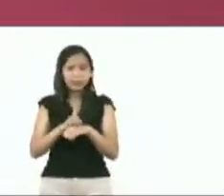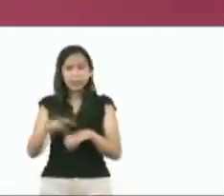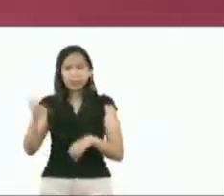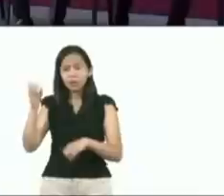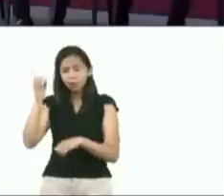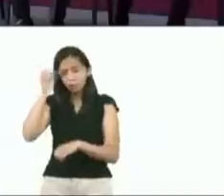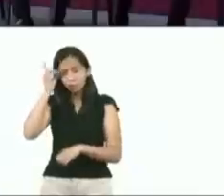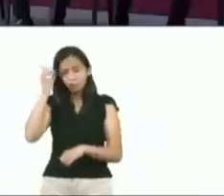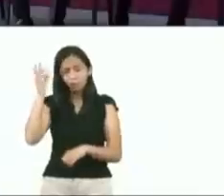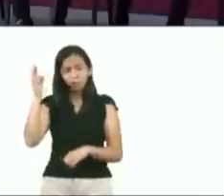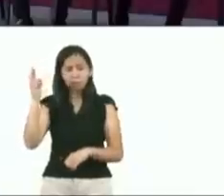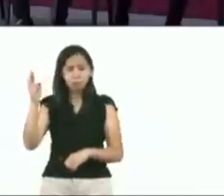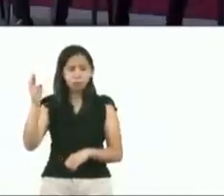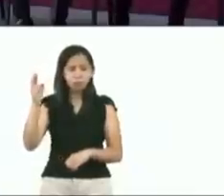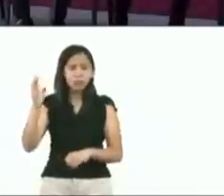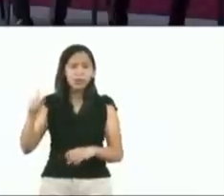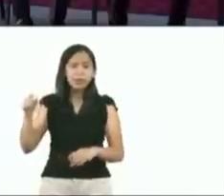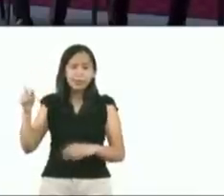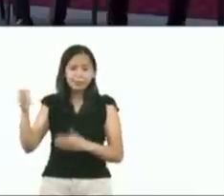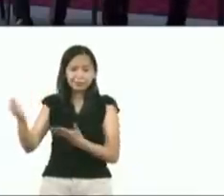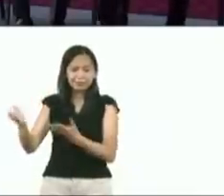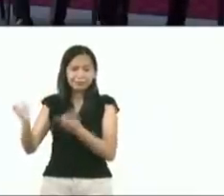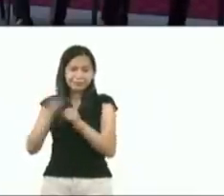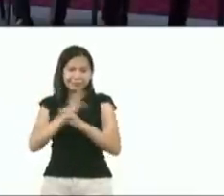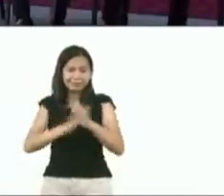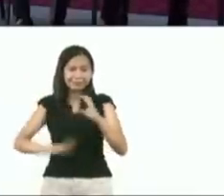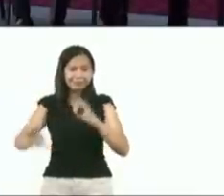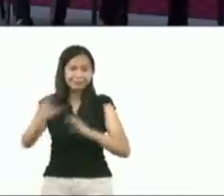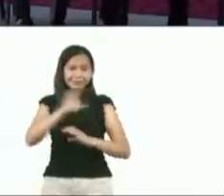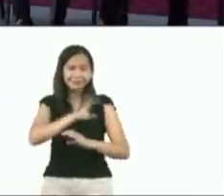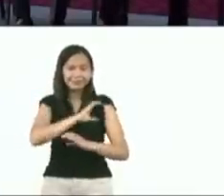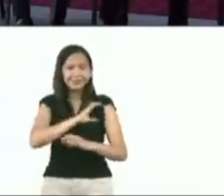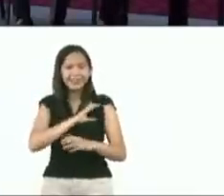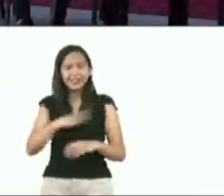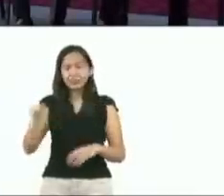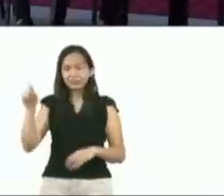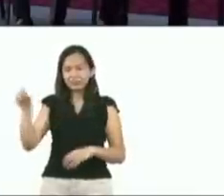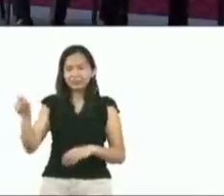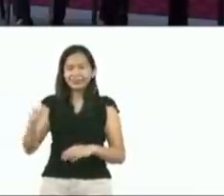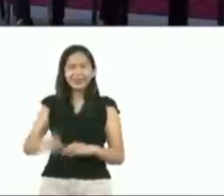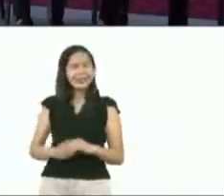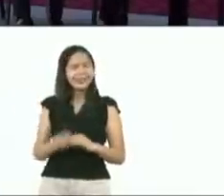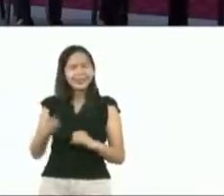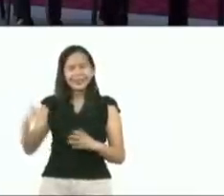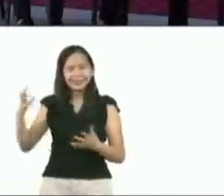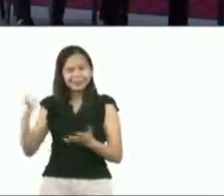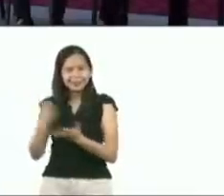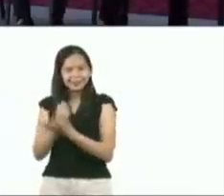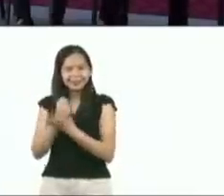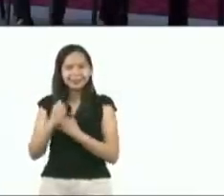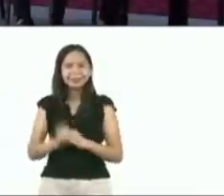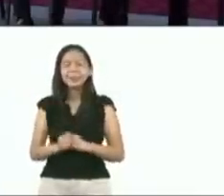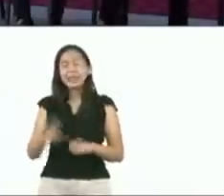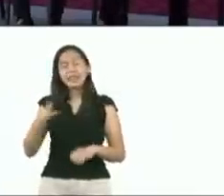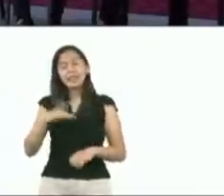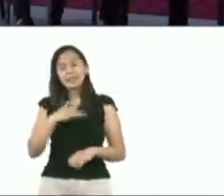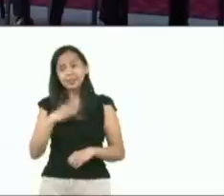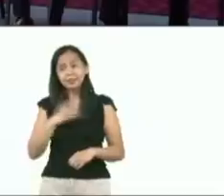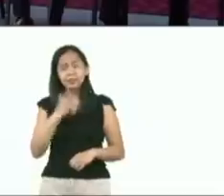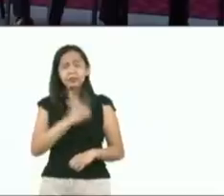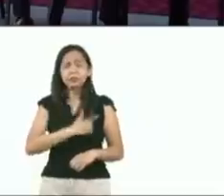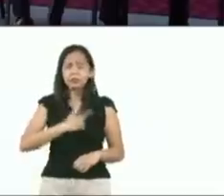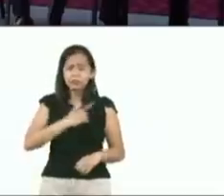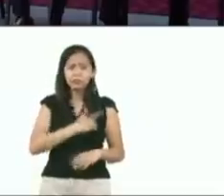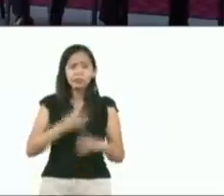Doctora Claudia Sheinbaum, mi líder, mi campeona, me da mucho gusto estar aquí en un